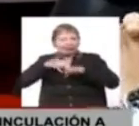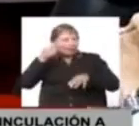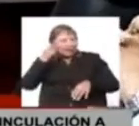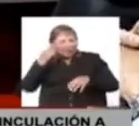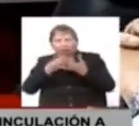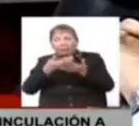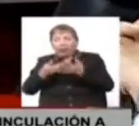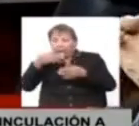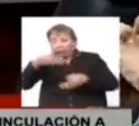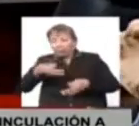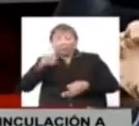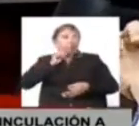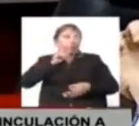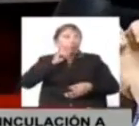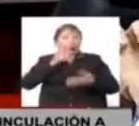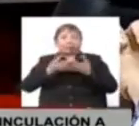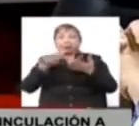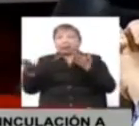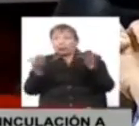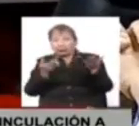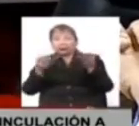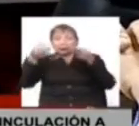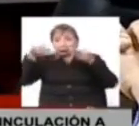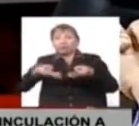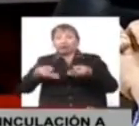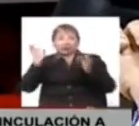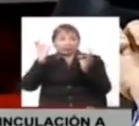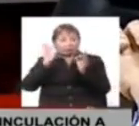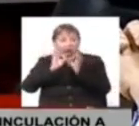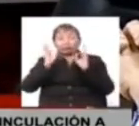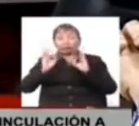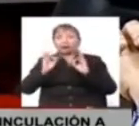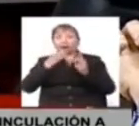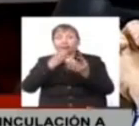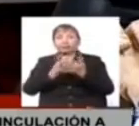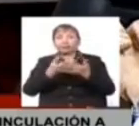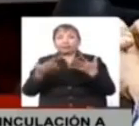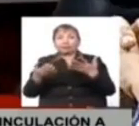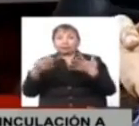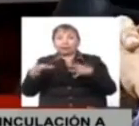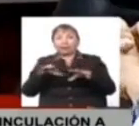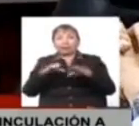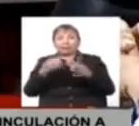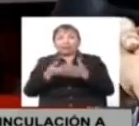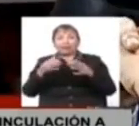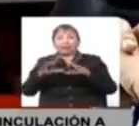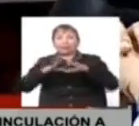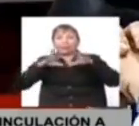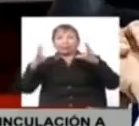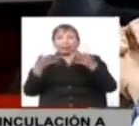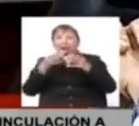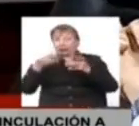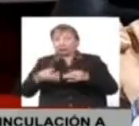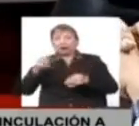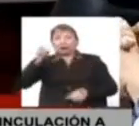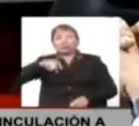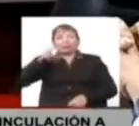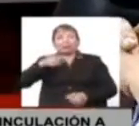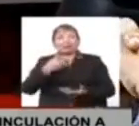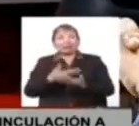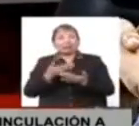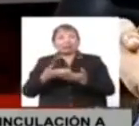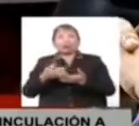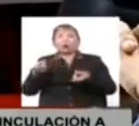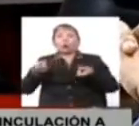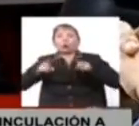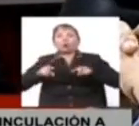no se puede de ahí saltar a conclusiones y decir, es culpable fulano o sutano. No, si recién están juntando las